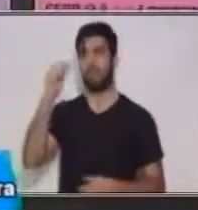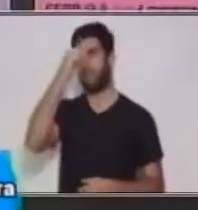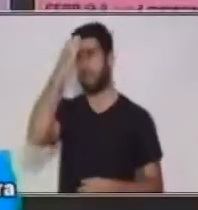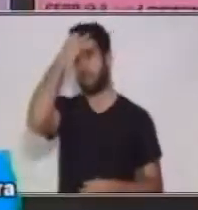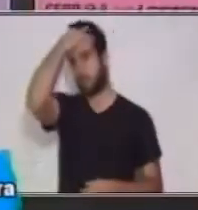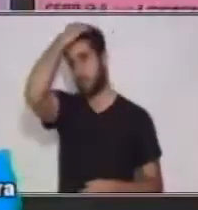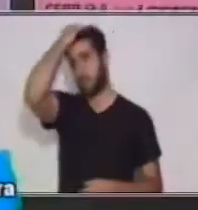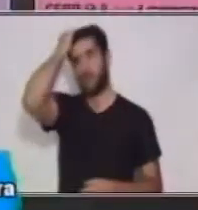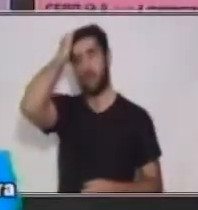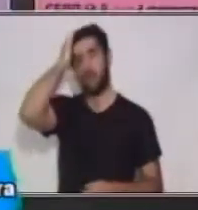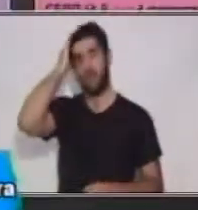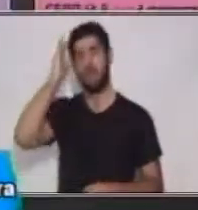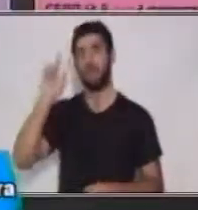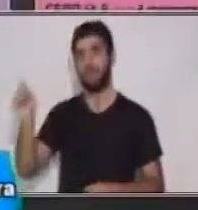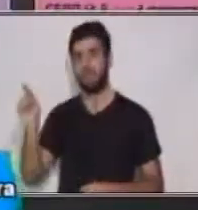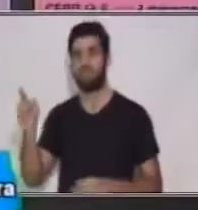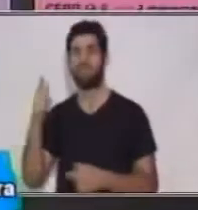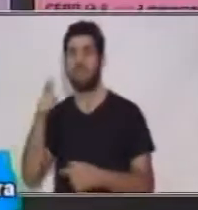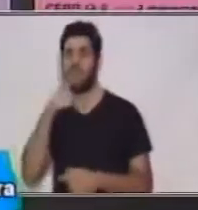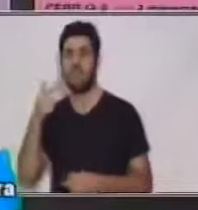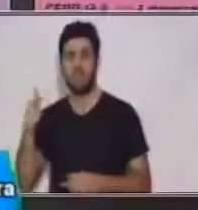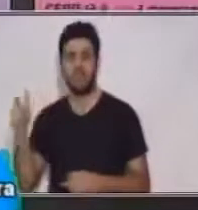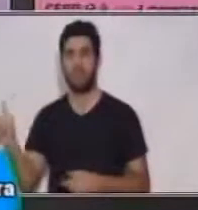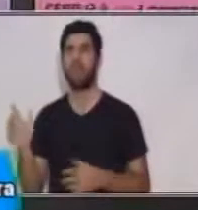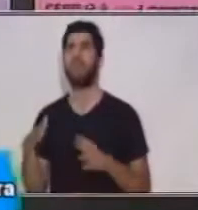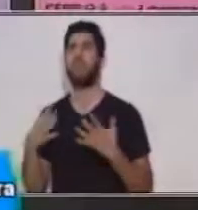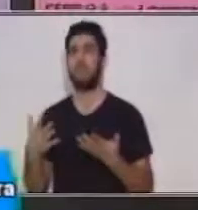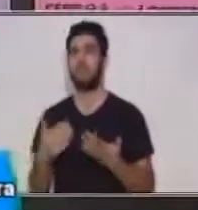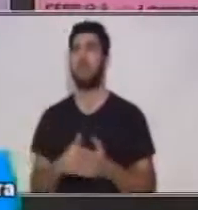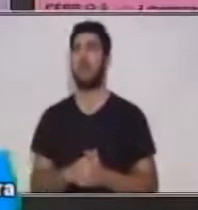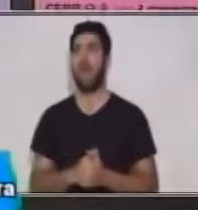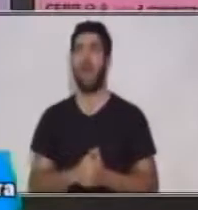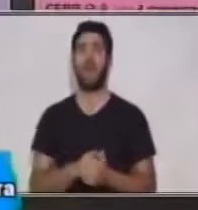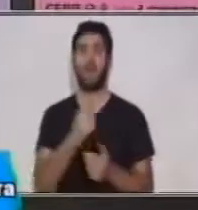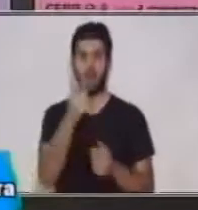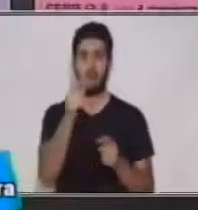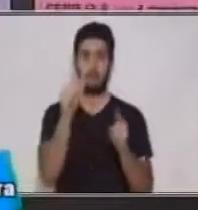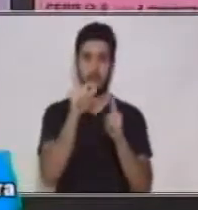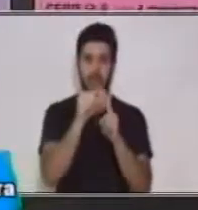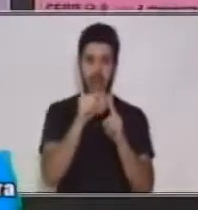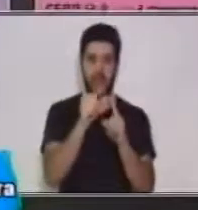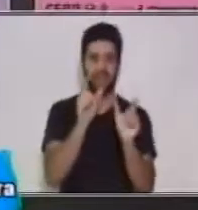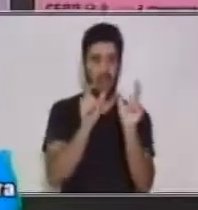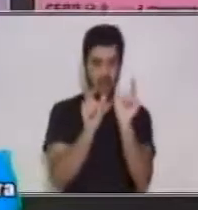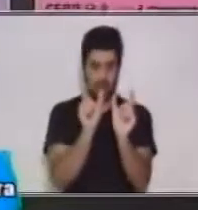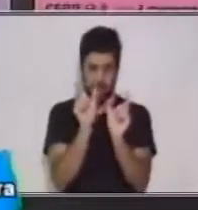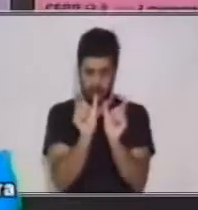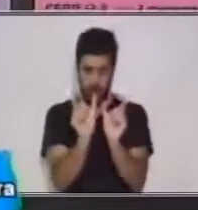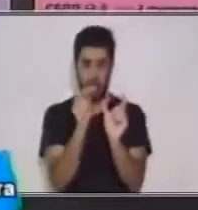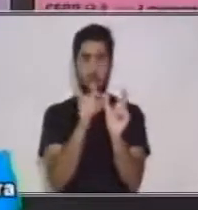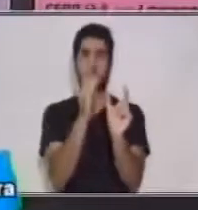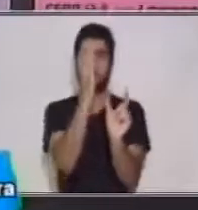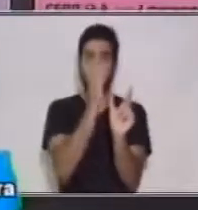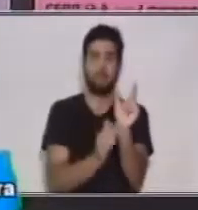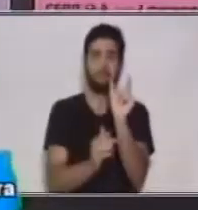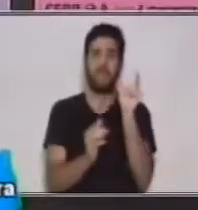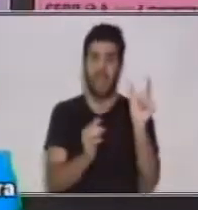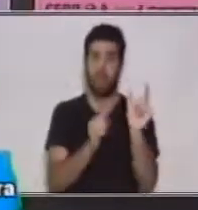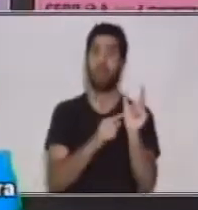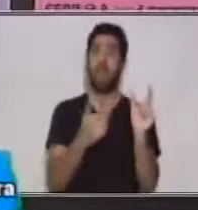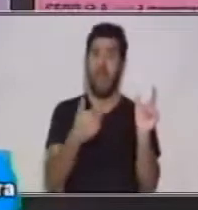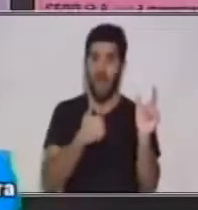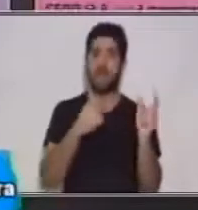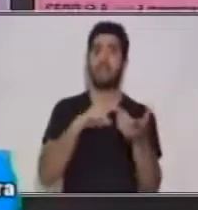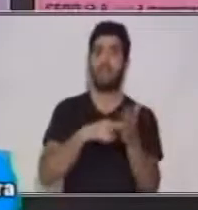morfología lingüística, un morfema es un fragmento de una palabra, pero que tiene significado.